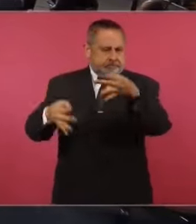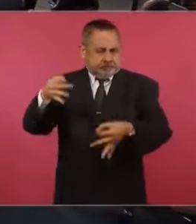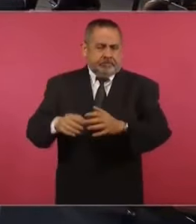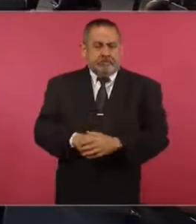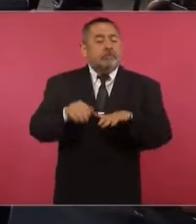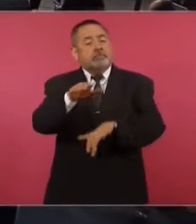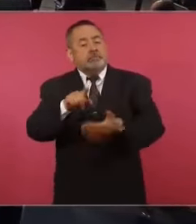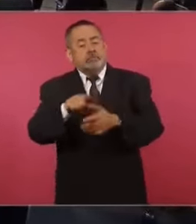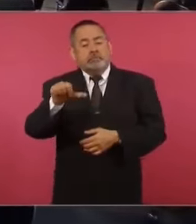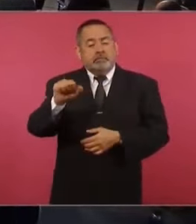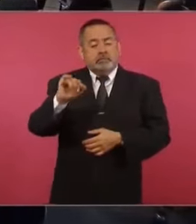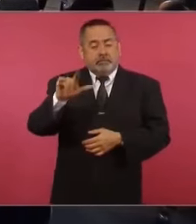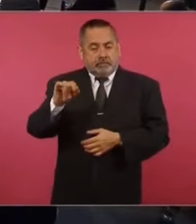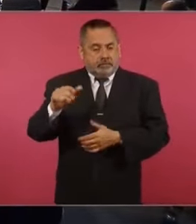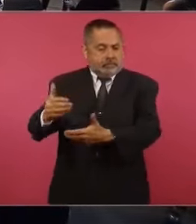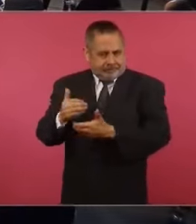asilo,